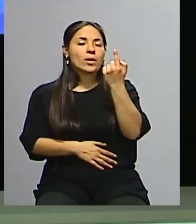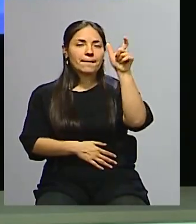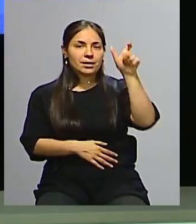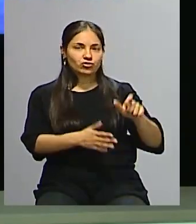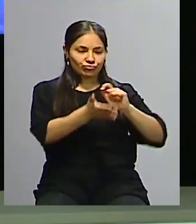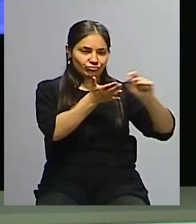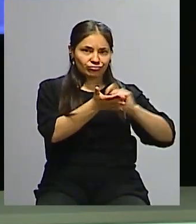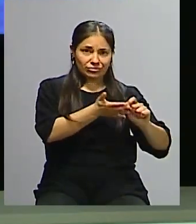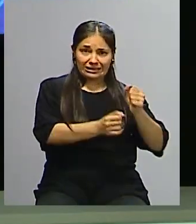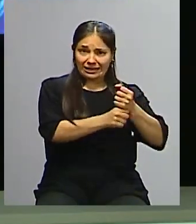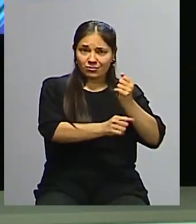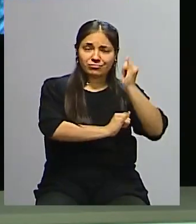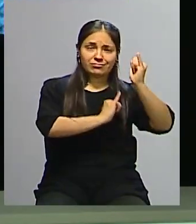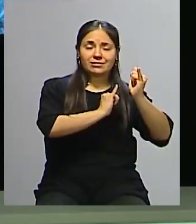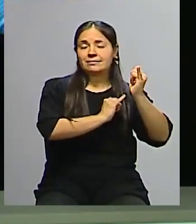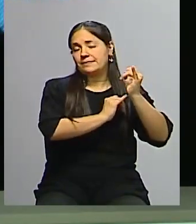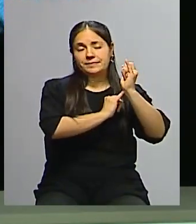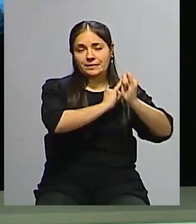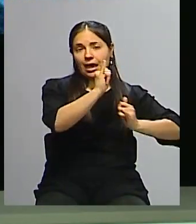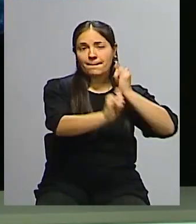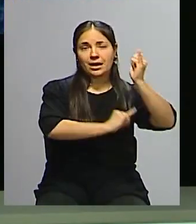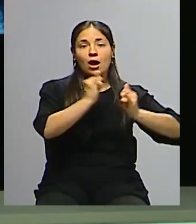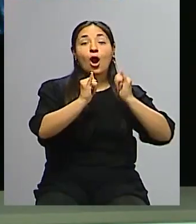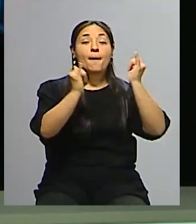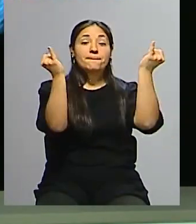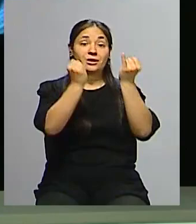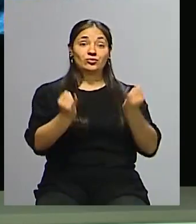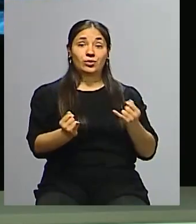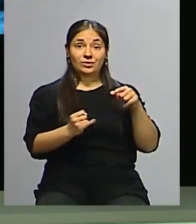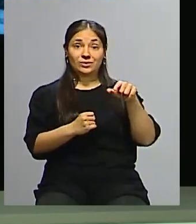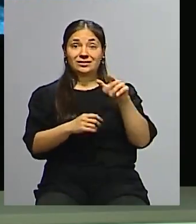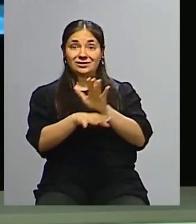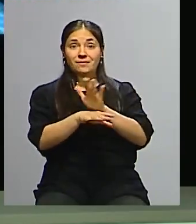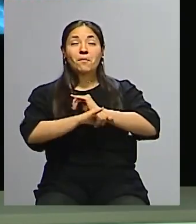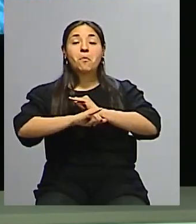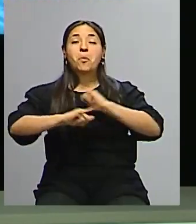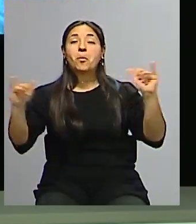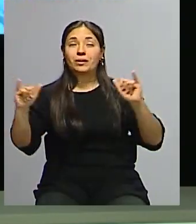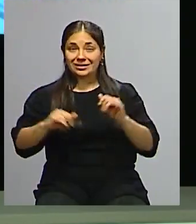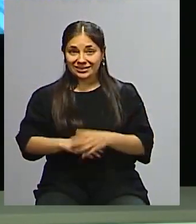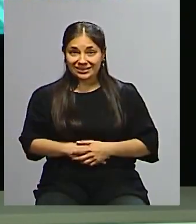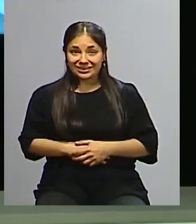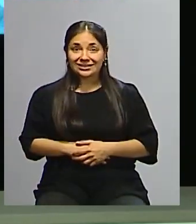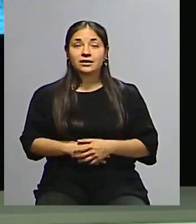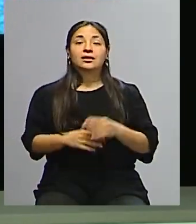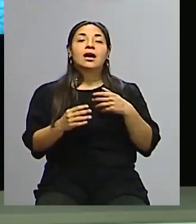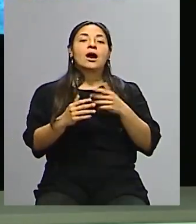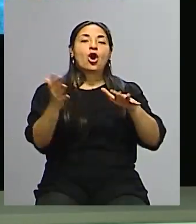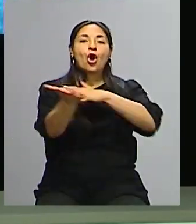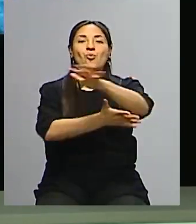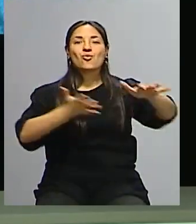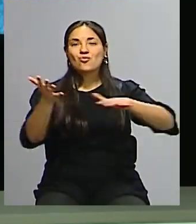los principios del presupuesto, que es la publicidad, es decir, que ese presupuesto esté destinado no a los técnicos, sino a la